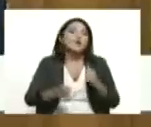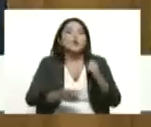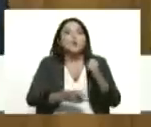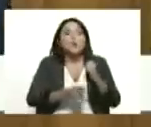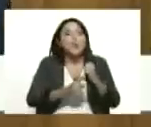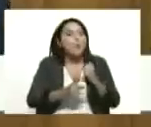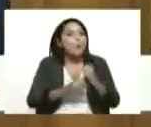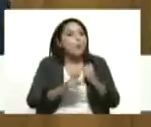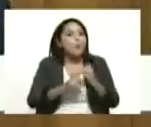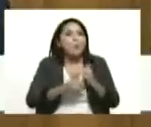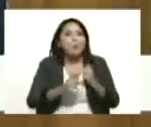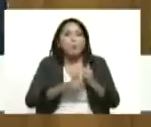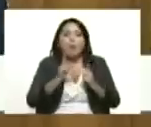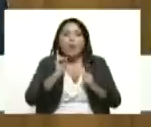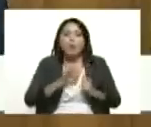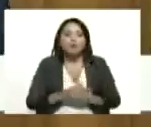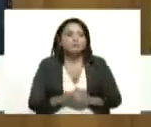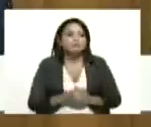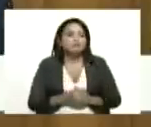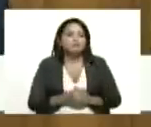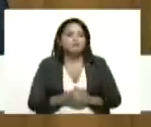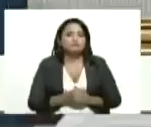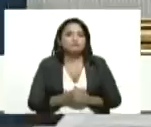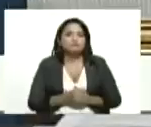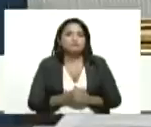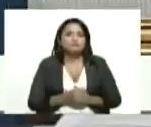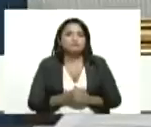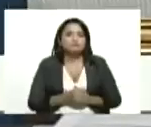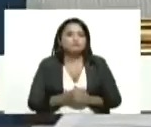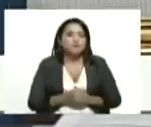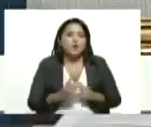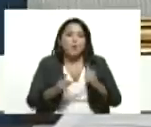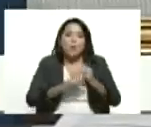de dominio. Esté o no esté, como que fuera jueves, pues.